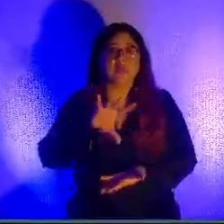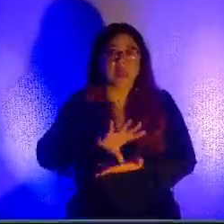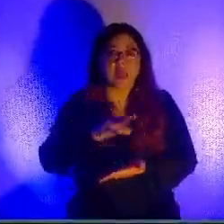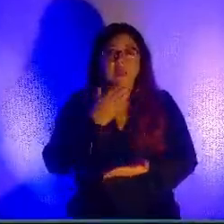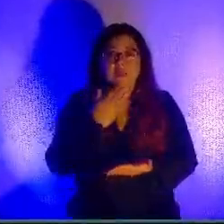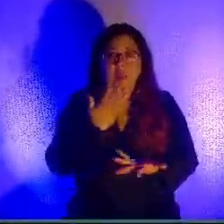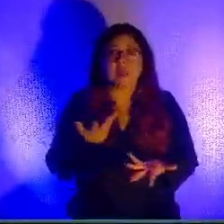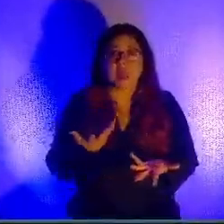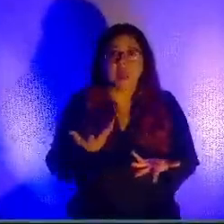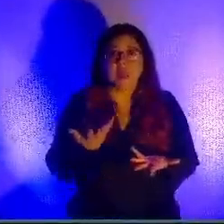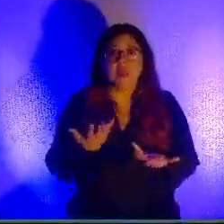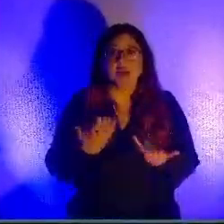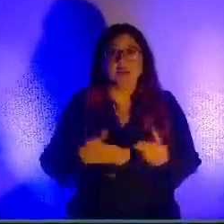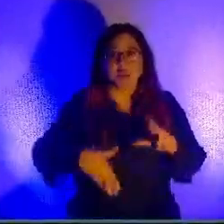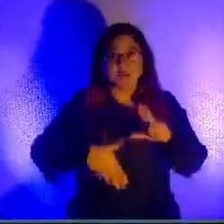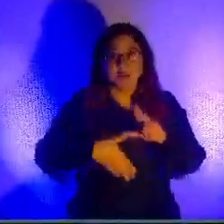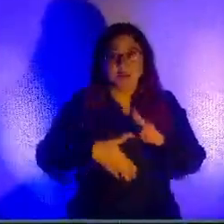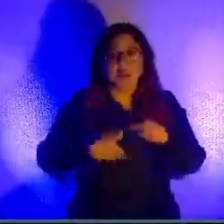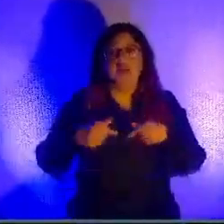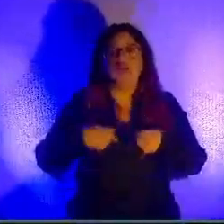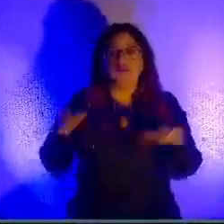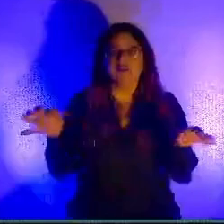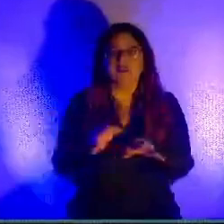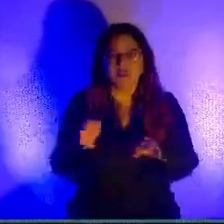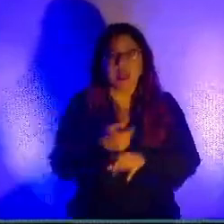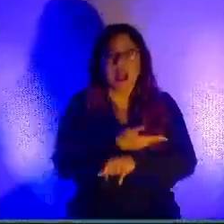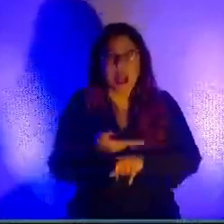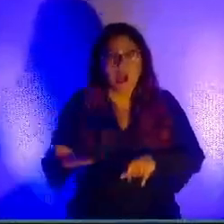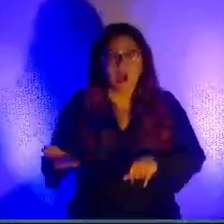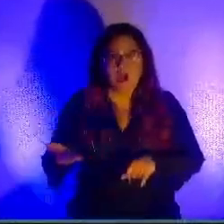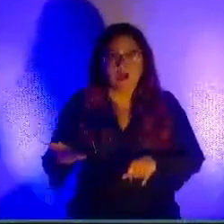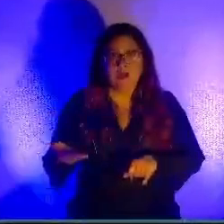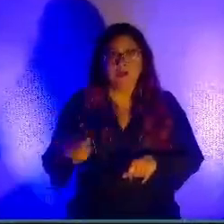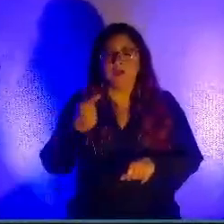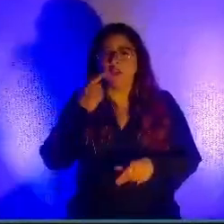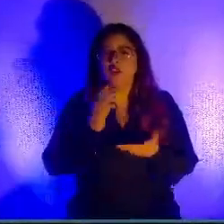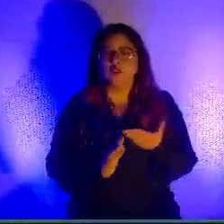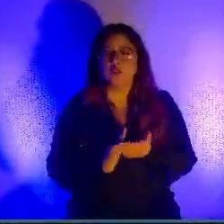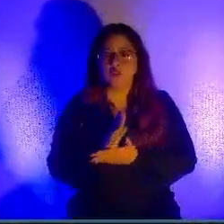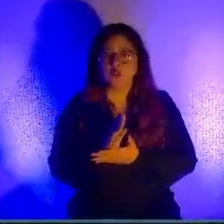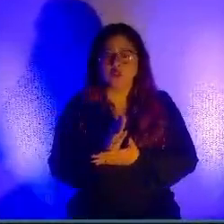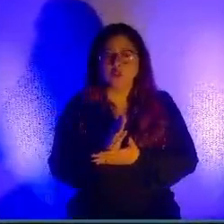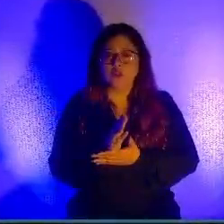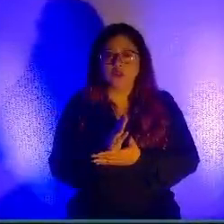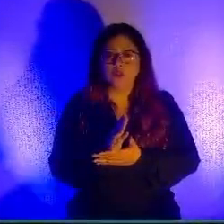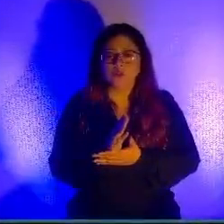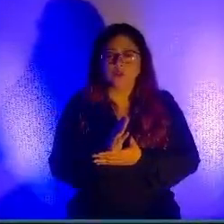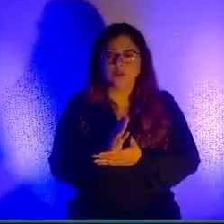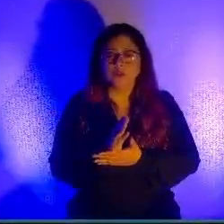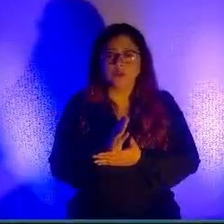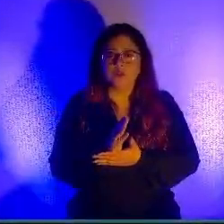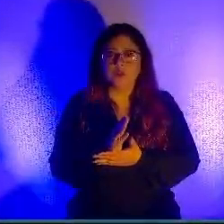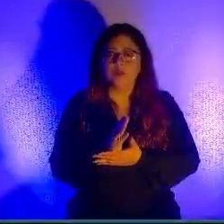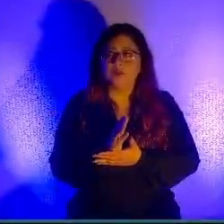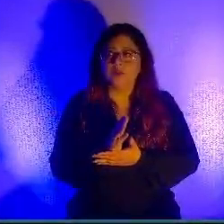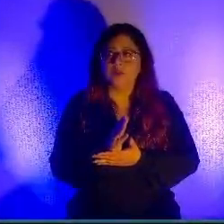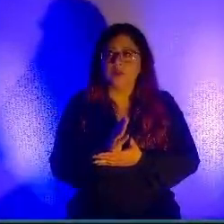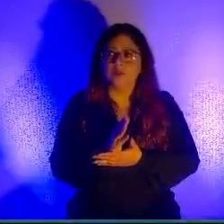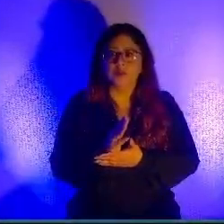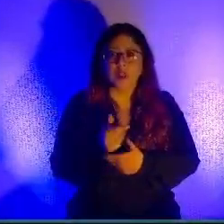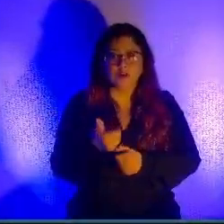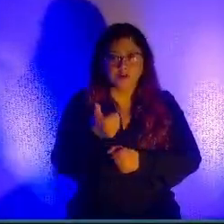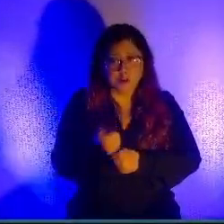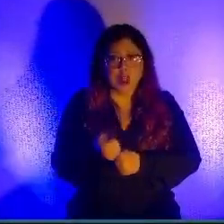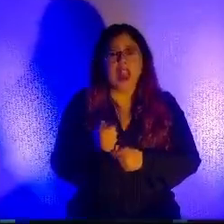pero para toda la región Y eso que voy a hablar un poco con ustedes no Y para empezar eh vamos a ver si va a funcionar